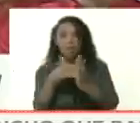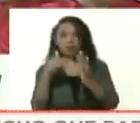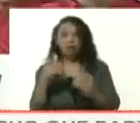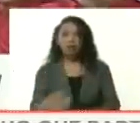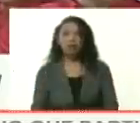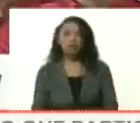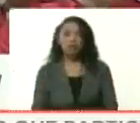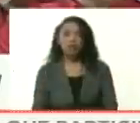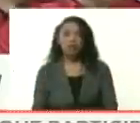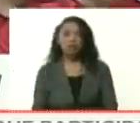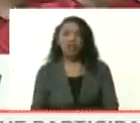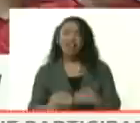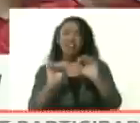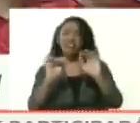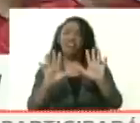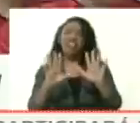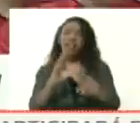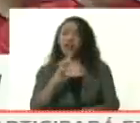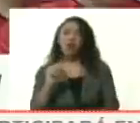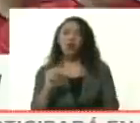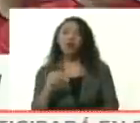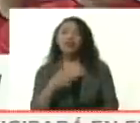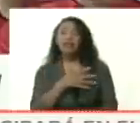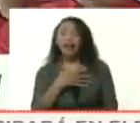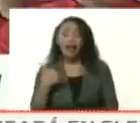No que sean 10 y digas que 100 mil.